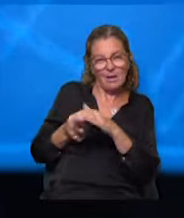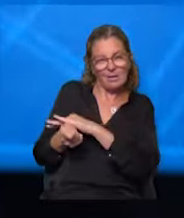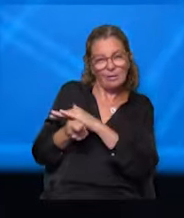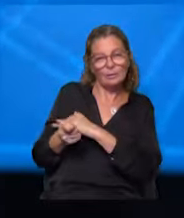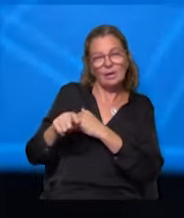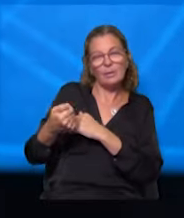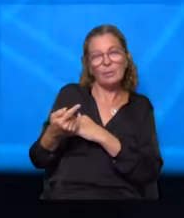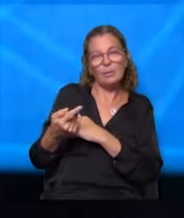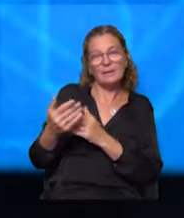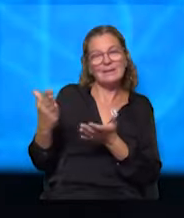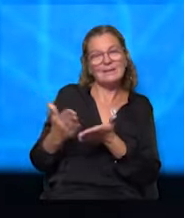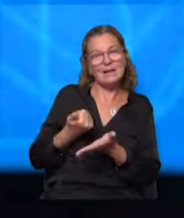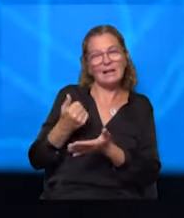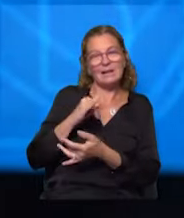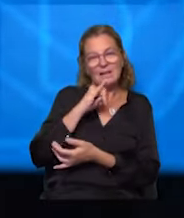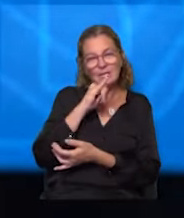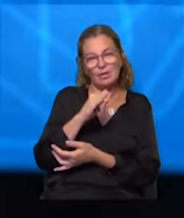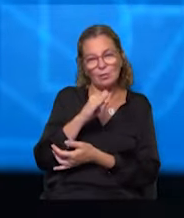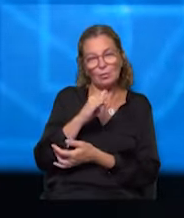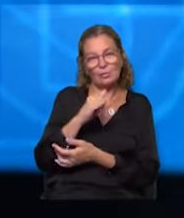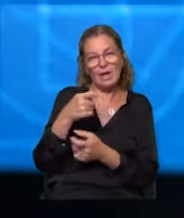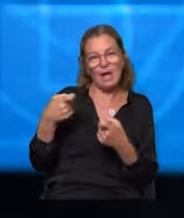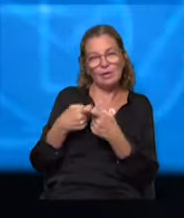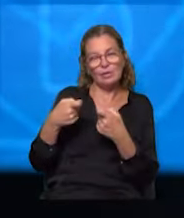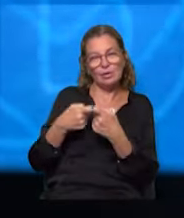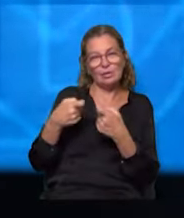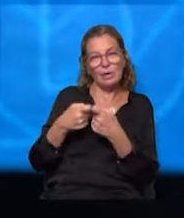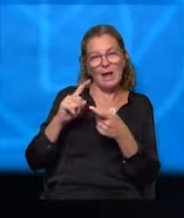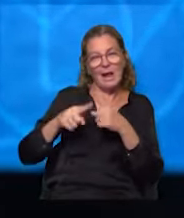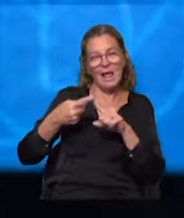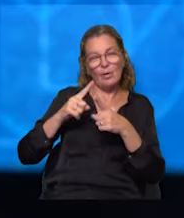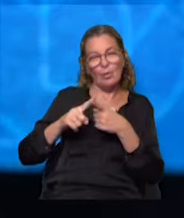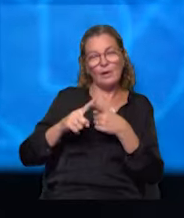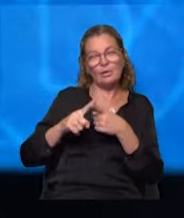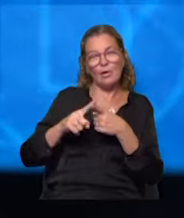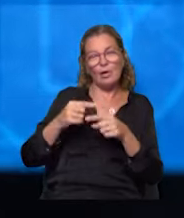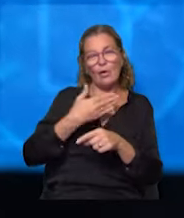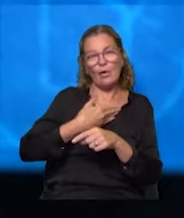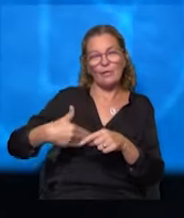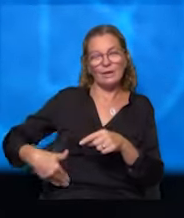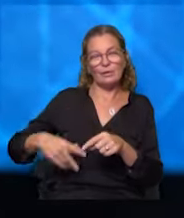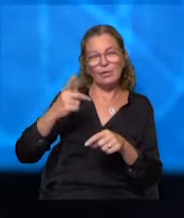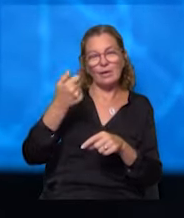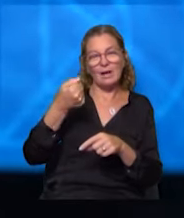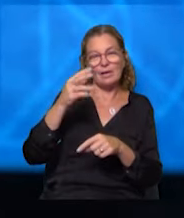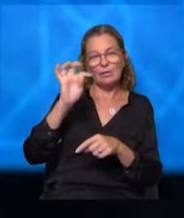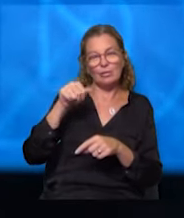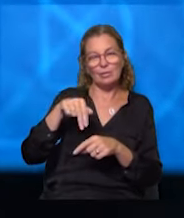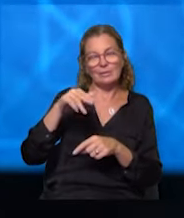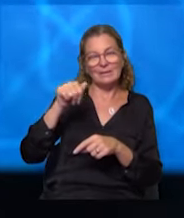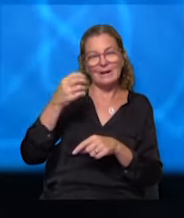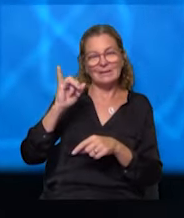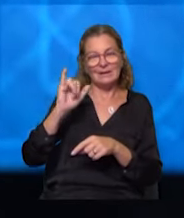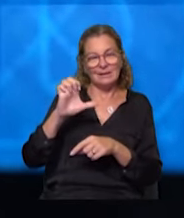atarlos para que retirá la denuncia asociada al acuerdo entre el gobierno y catot nací por el monopolio del Puerto